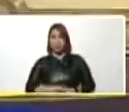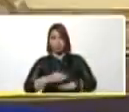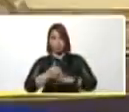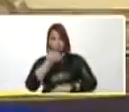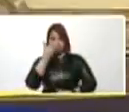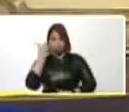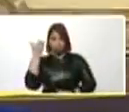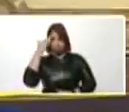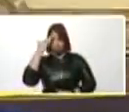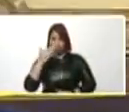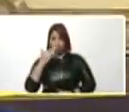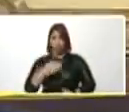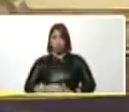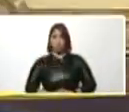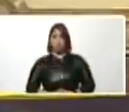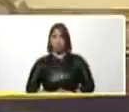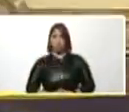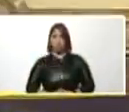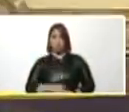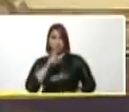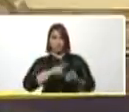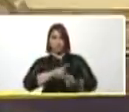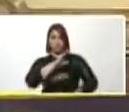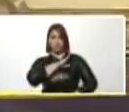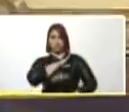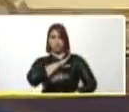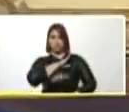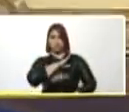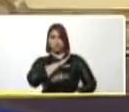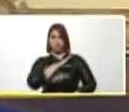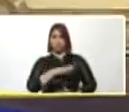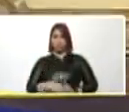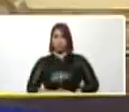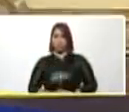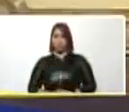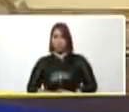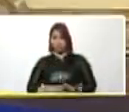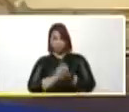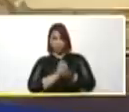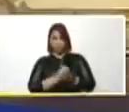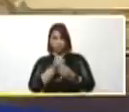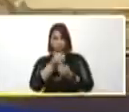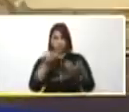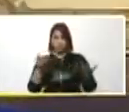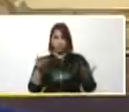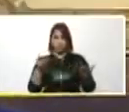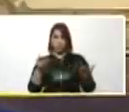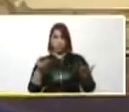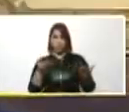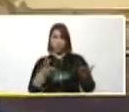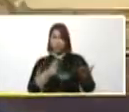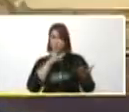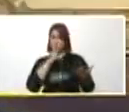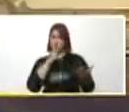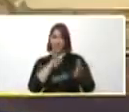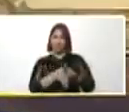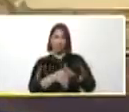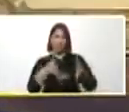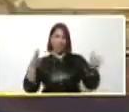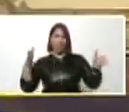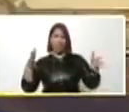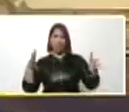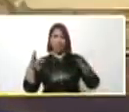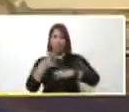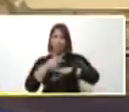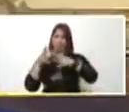Ceballos, primera combatiente, compañeros, compañeras, de manera desparpajada. El gobierno de